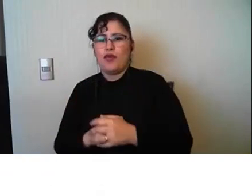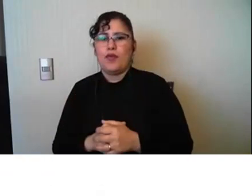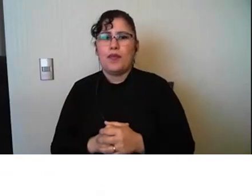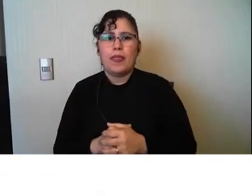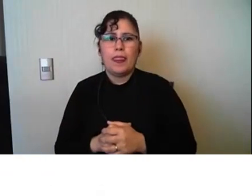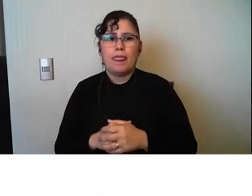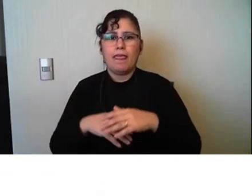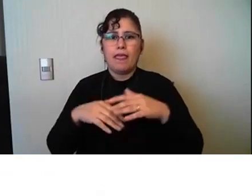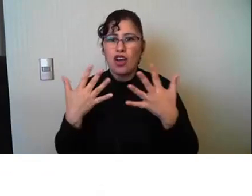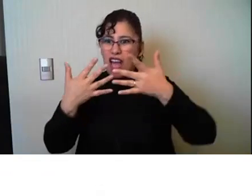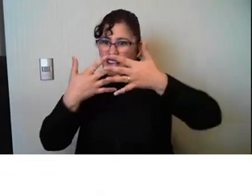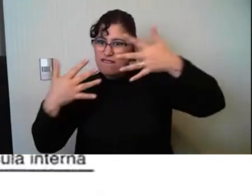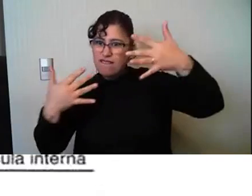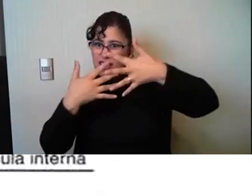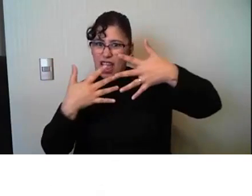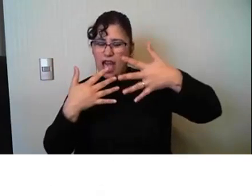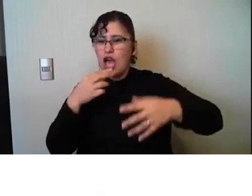Las fibras de proyección,